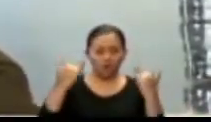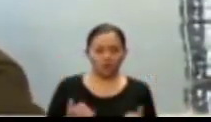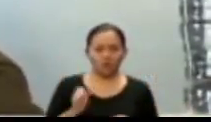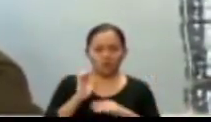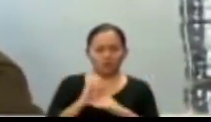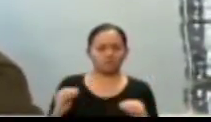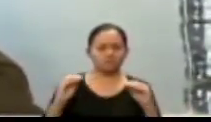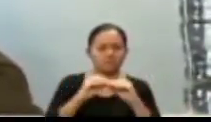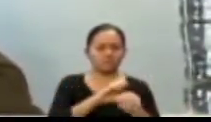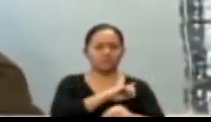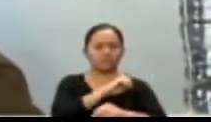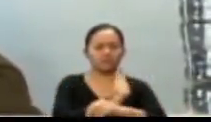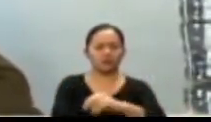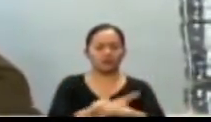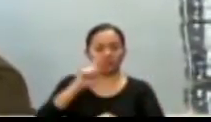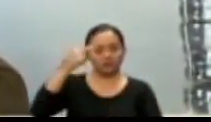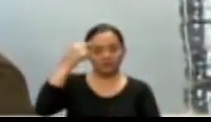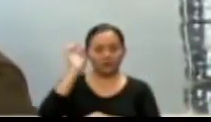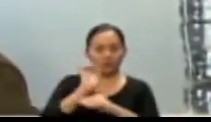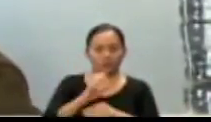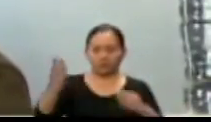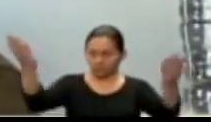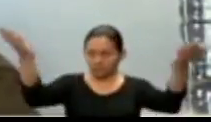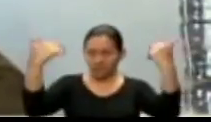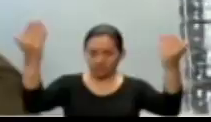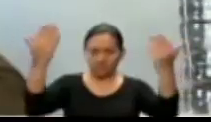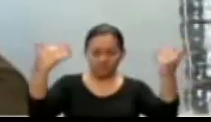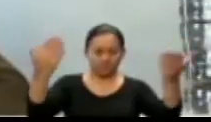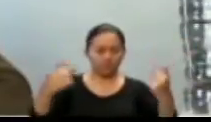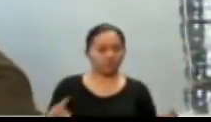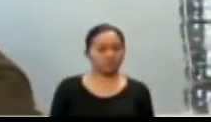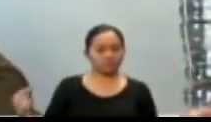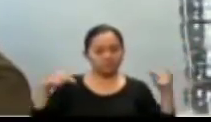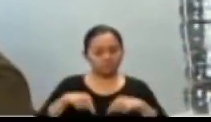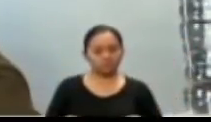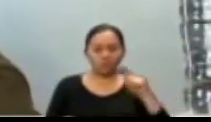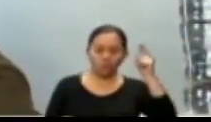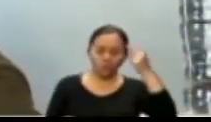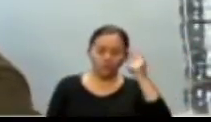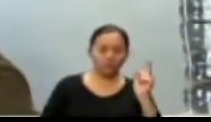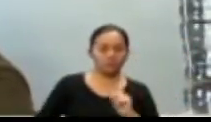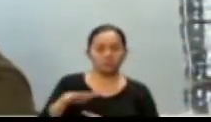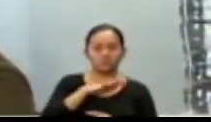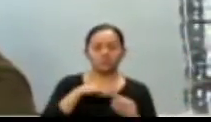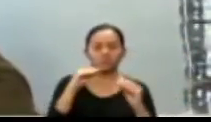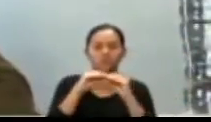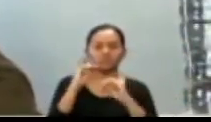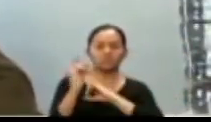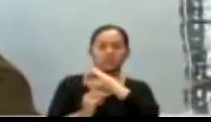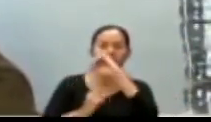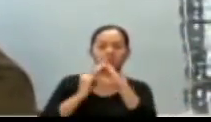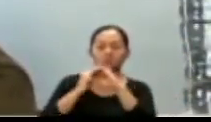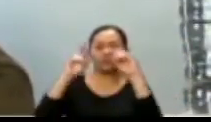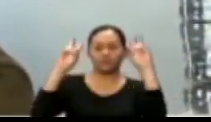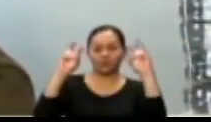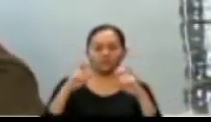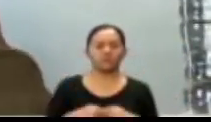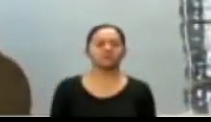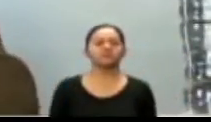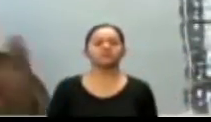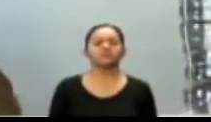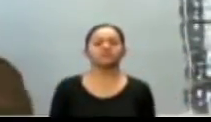tiene este gobierno, la presencia que tiene este gobierno en el ámbito internacional. El hecho de